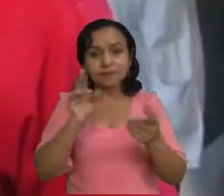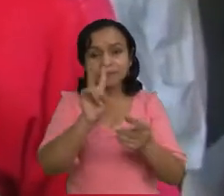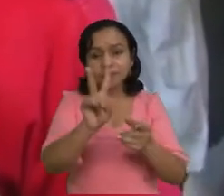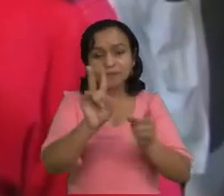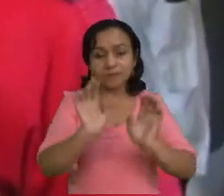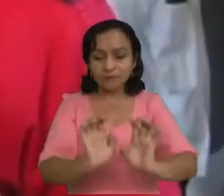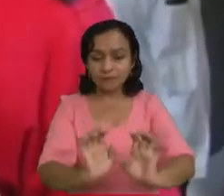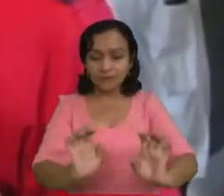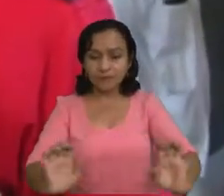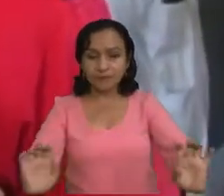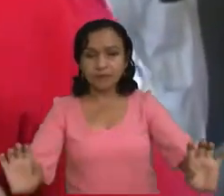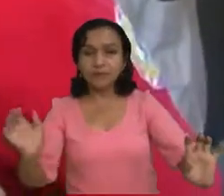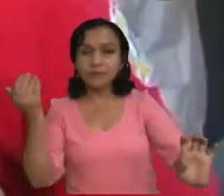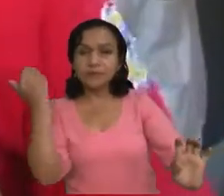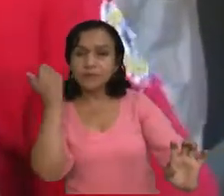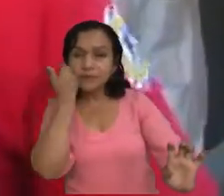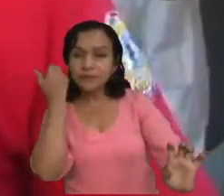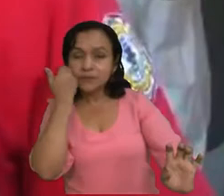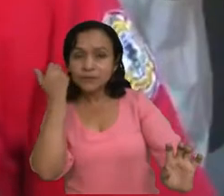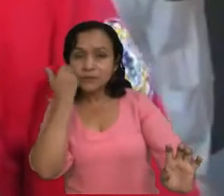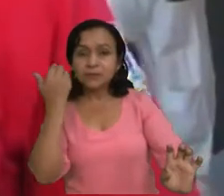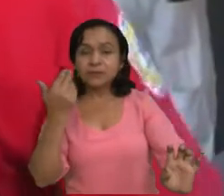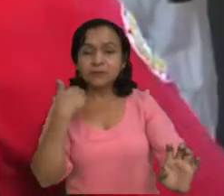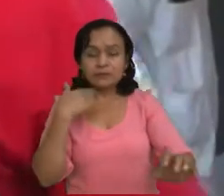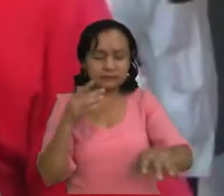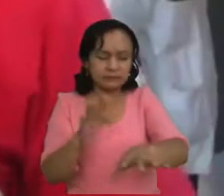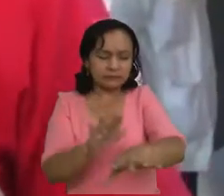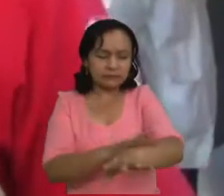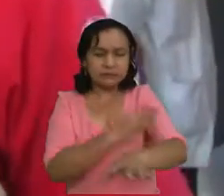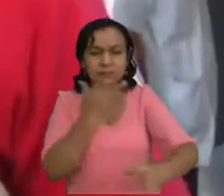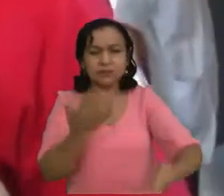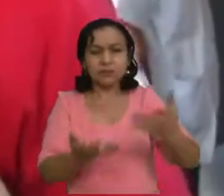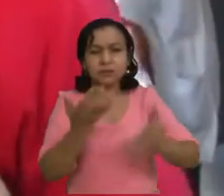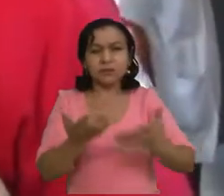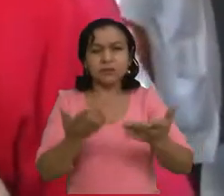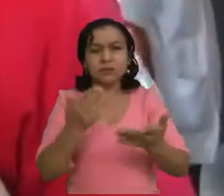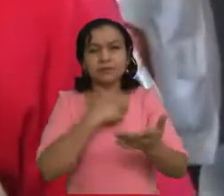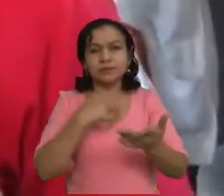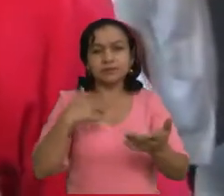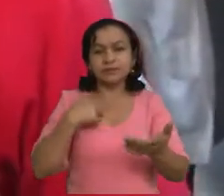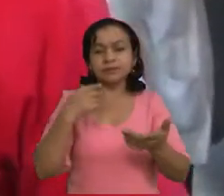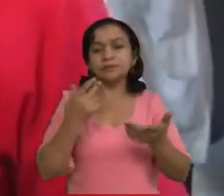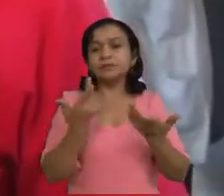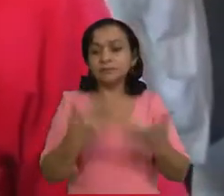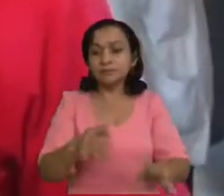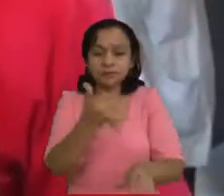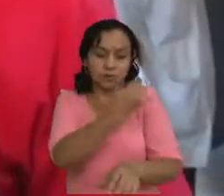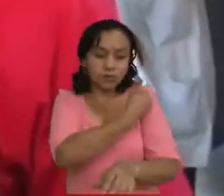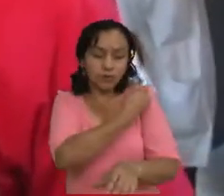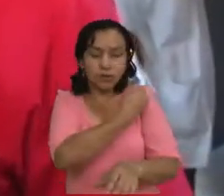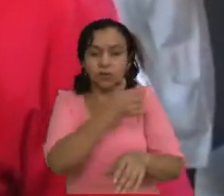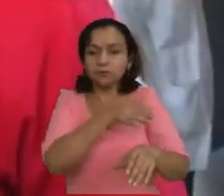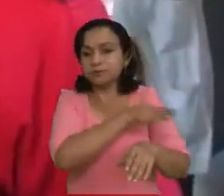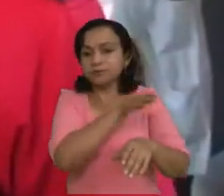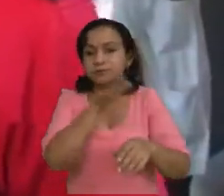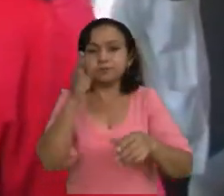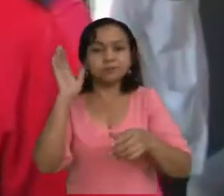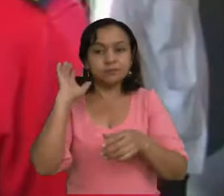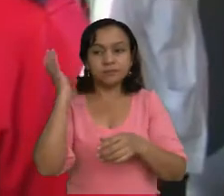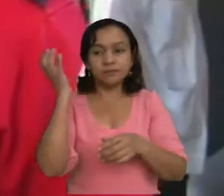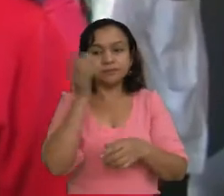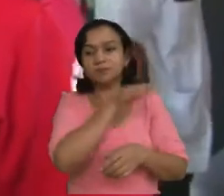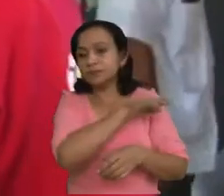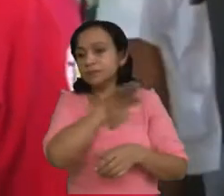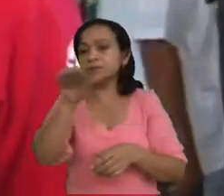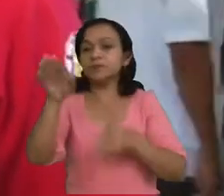edad lesionados, 2 menores de edad con quemadura, la cual fue rápidamente trasladado a los centros asistenciales para que sean valorados y